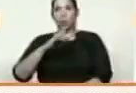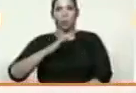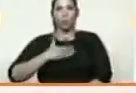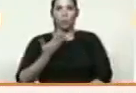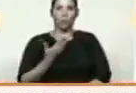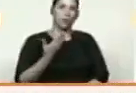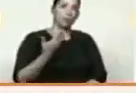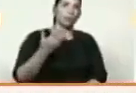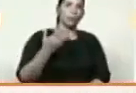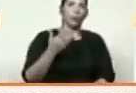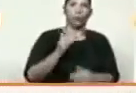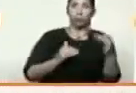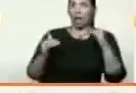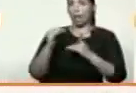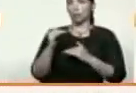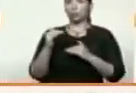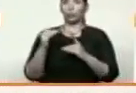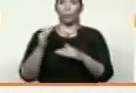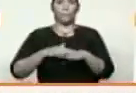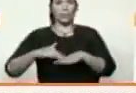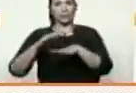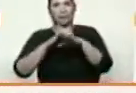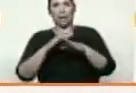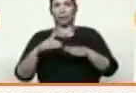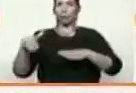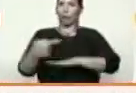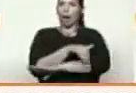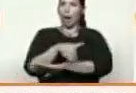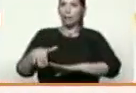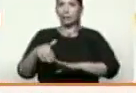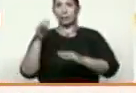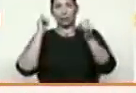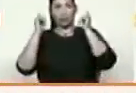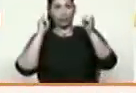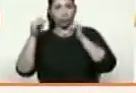calle, que es el pueblo movilizado en esta celebración histórica